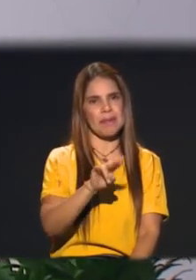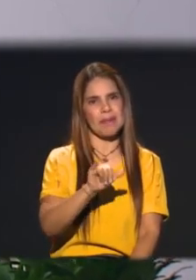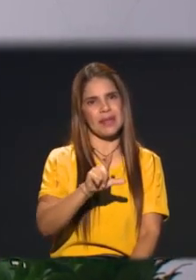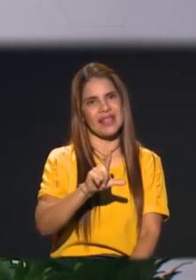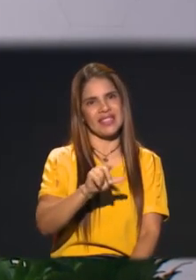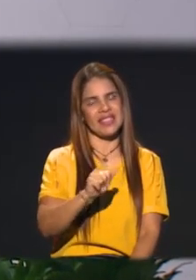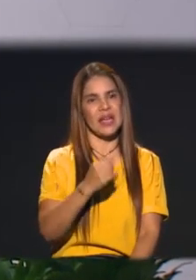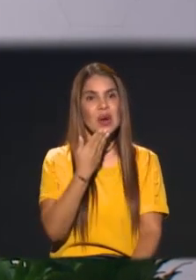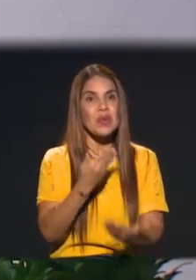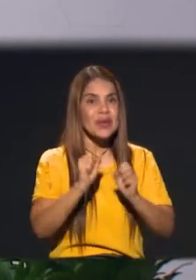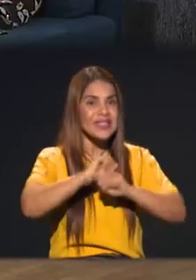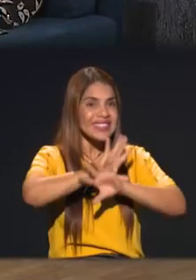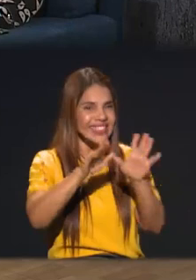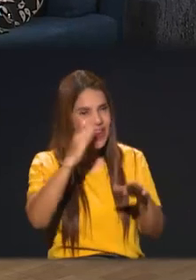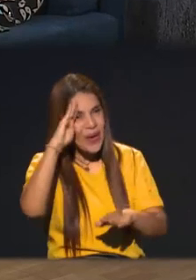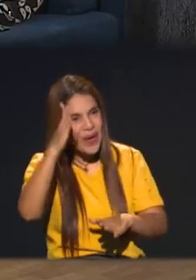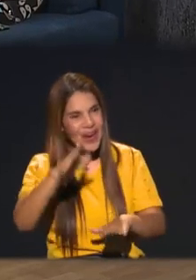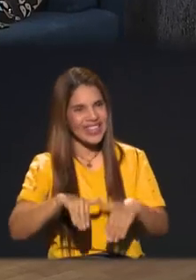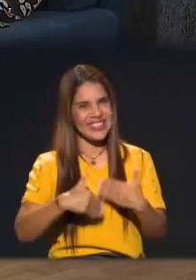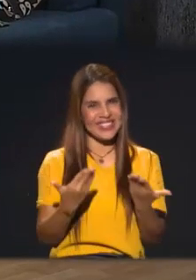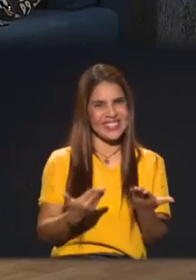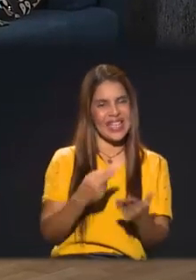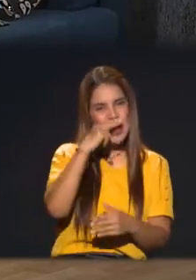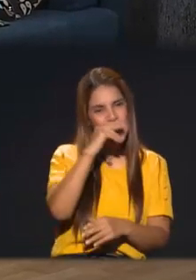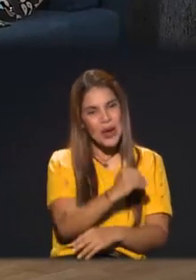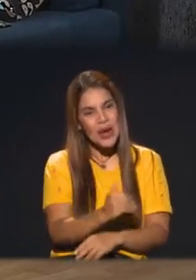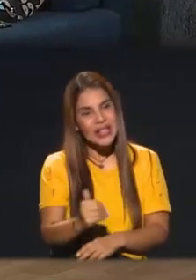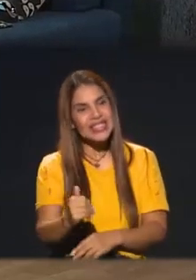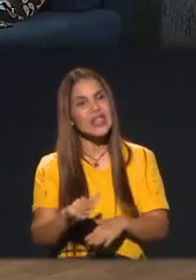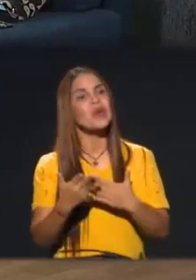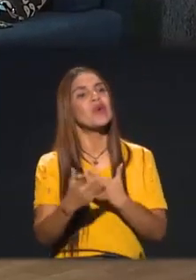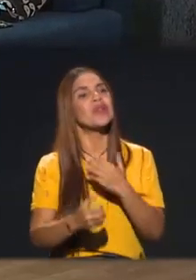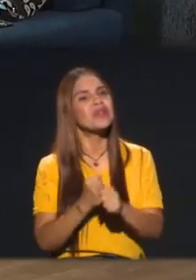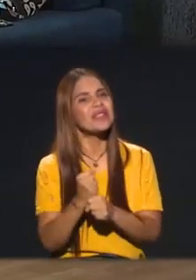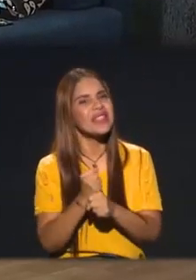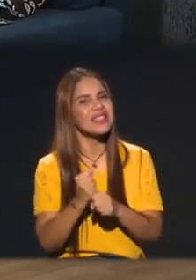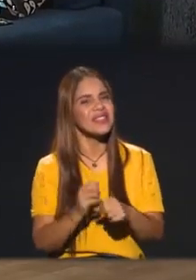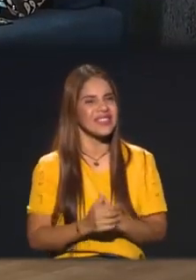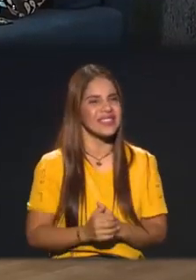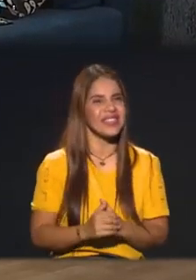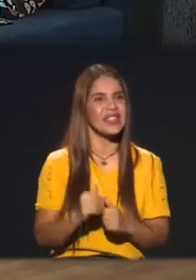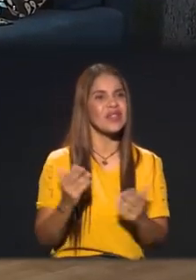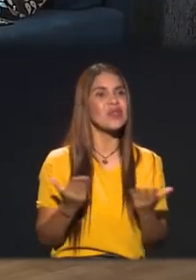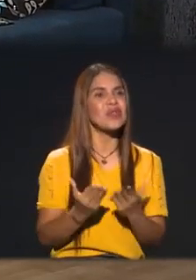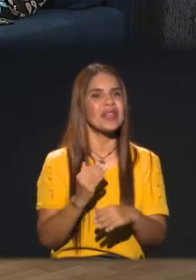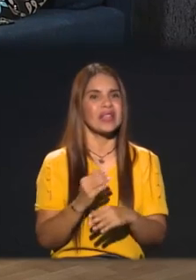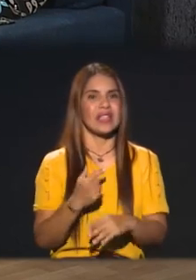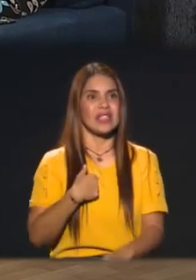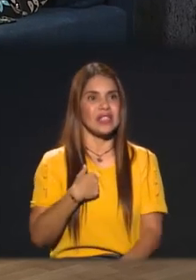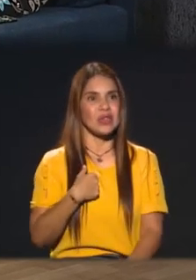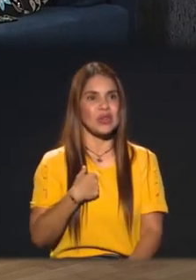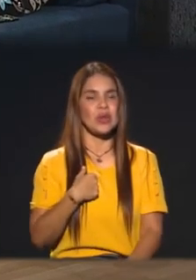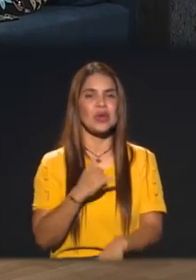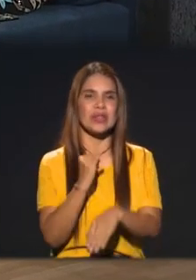Hola. Buenos días. ¿Cómo estás? ¿Cuántos años tienes y de qué institución educativa eres? Soy de